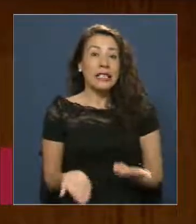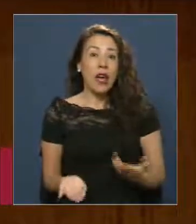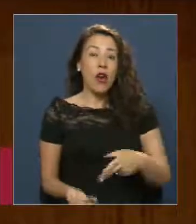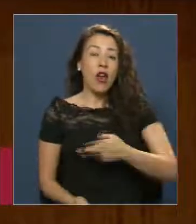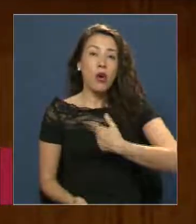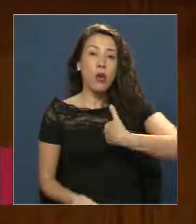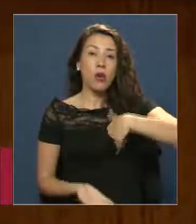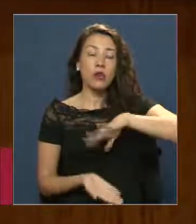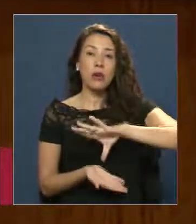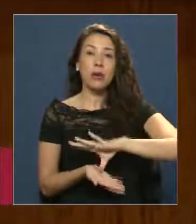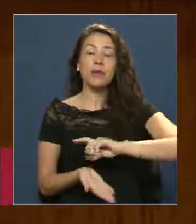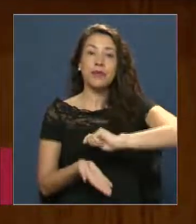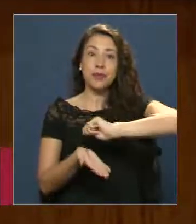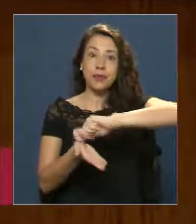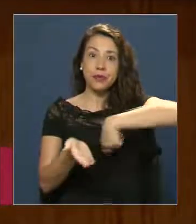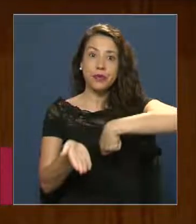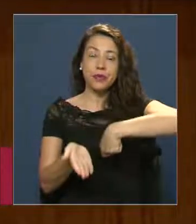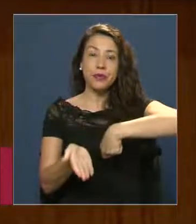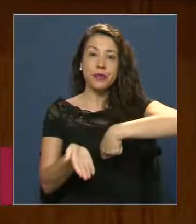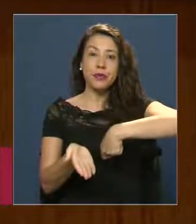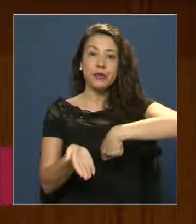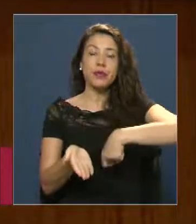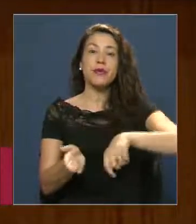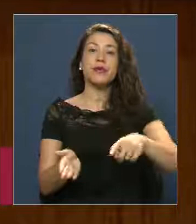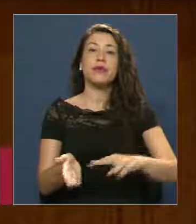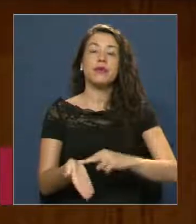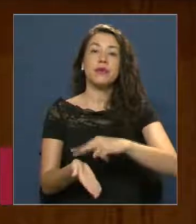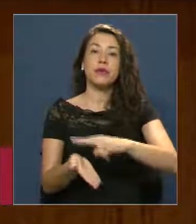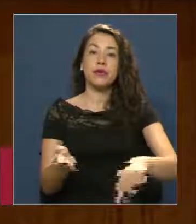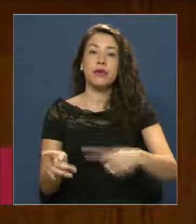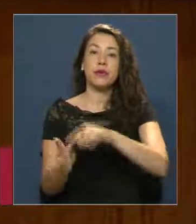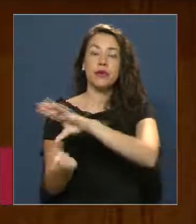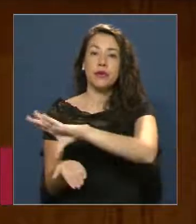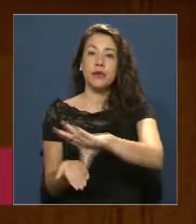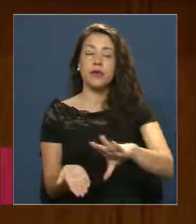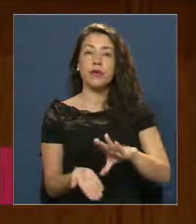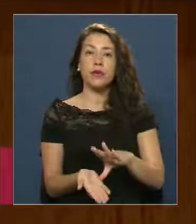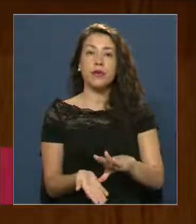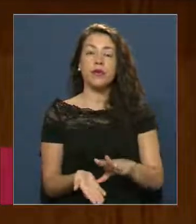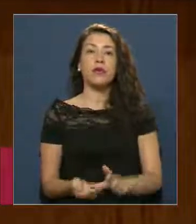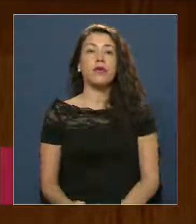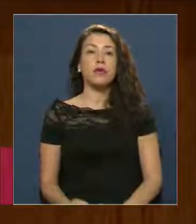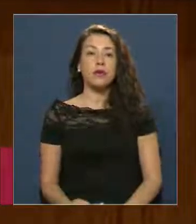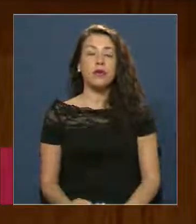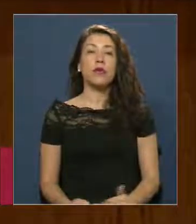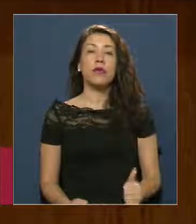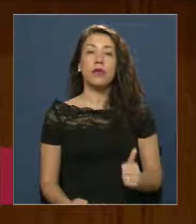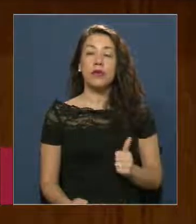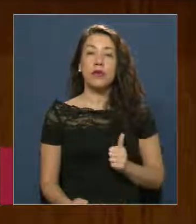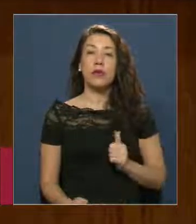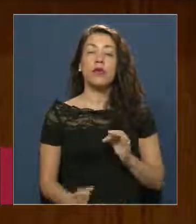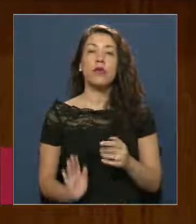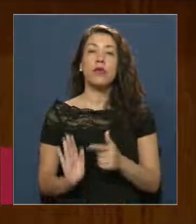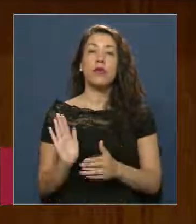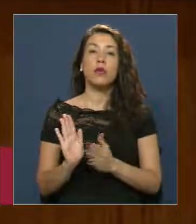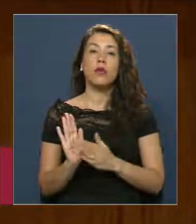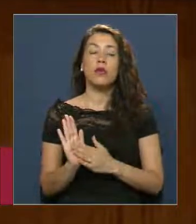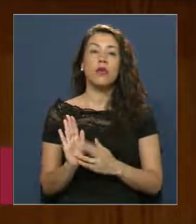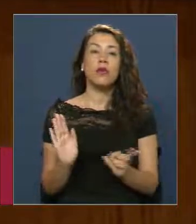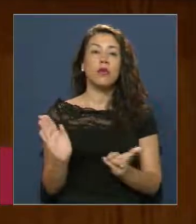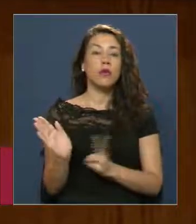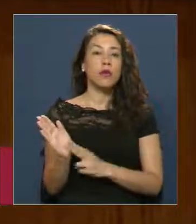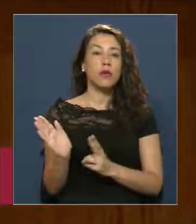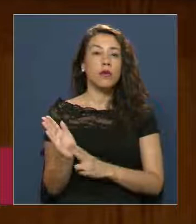país. La suscripción de la Convención Multilateral se enmarca dentro de la política